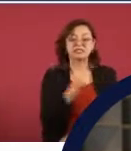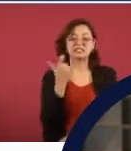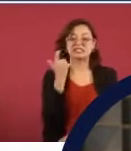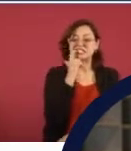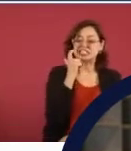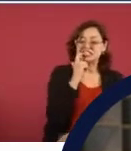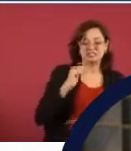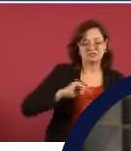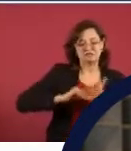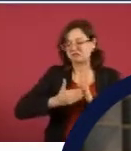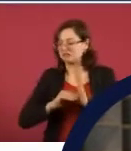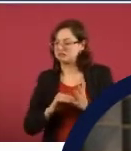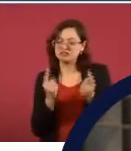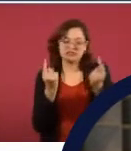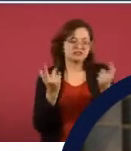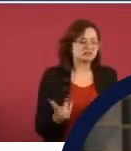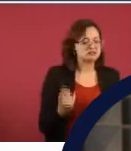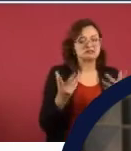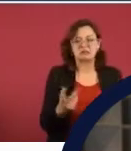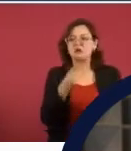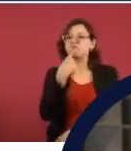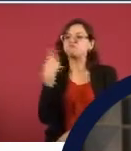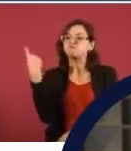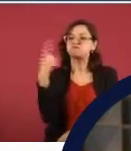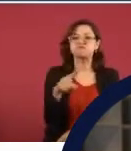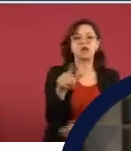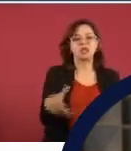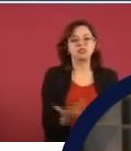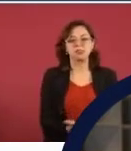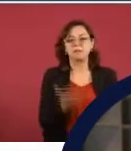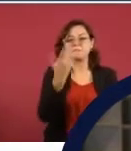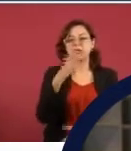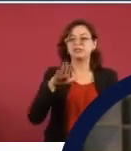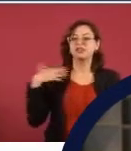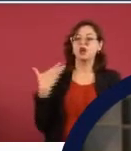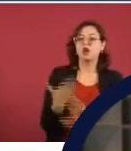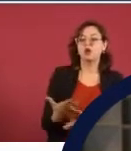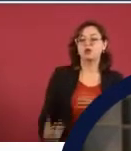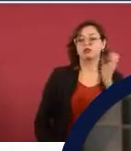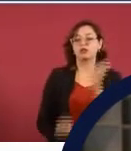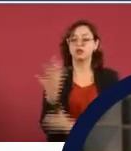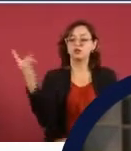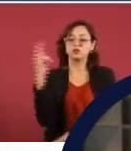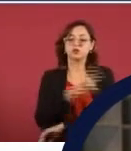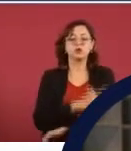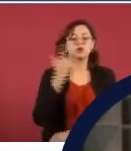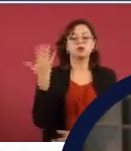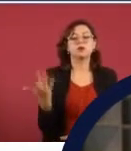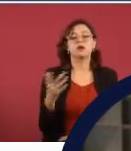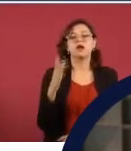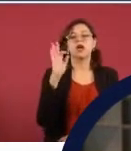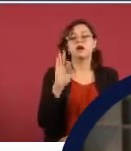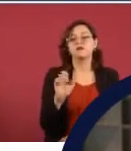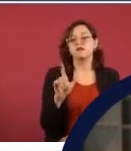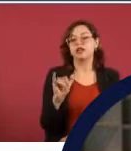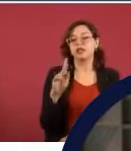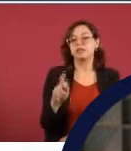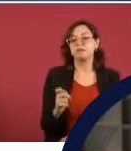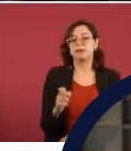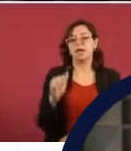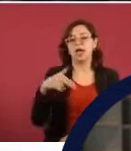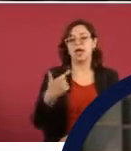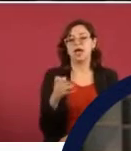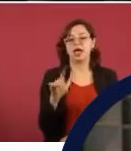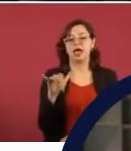parece que hay saldos positivos, pero habrá que esperar los siguientes años a ver si se corrigen cosas, si se cambian cosas, si son